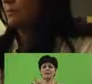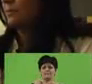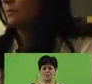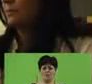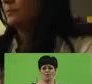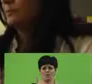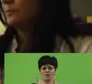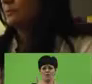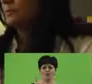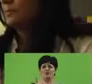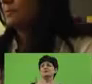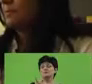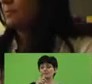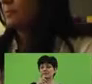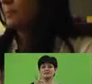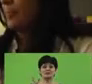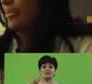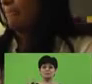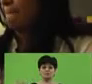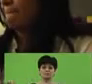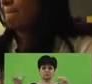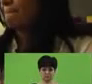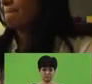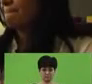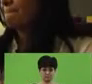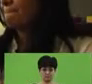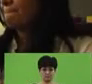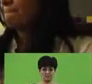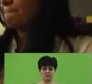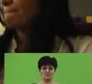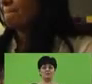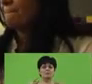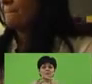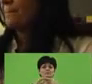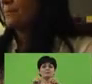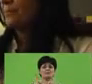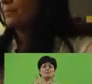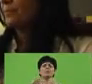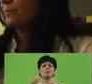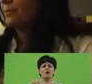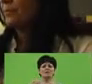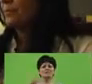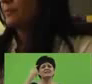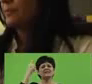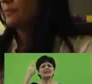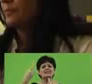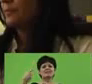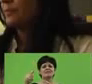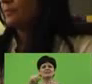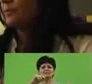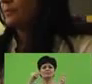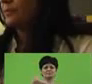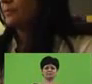y que es lo más importante y que todos los que están acá también vienen por eso. Cambiar una mirada, tener una mirada integrada, poder